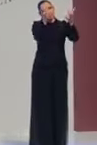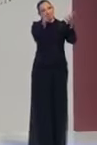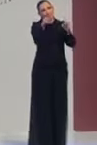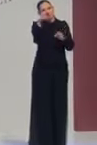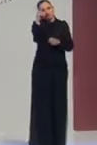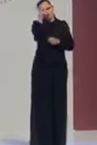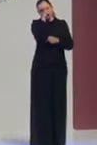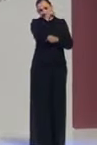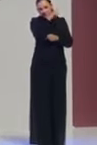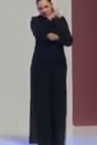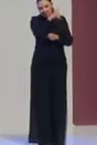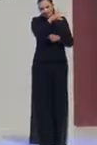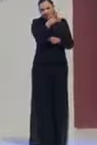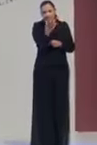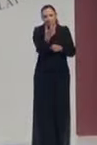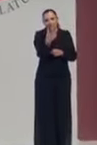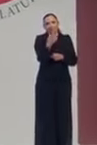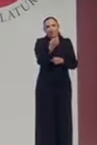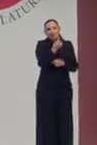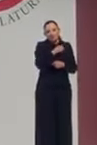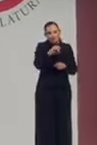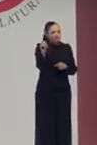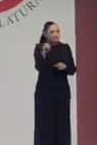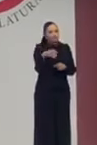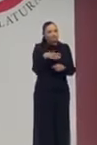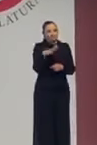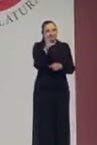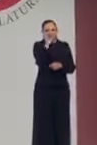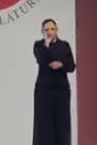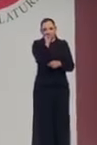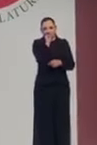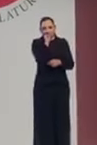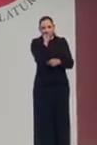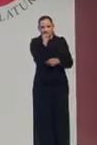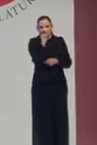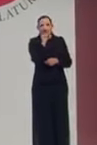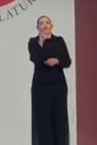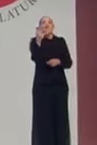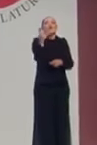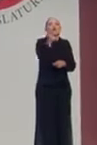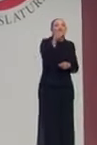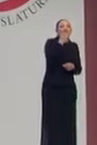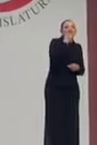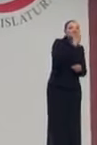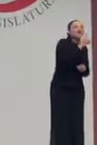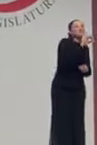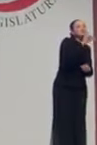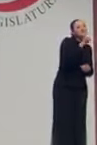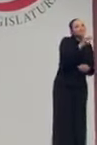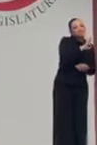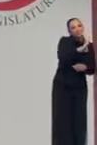¿me puedes ayudar en esta votación? A veces me dice, no puedo. Está bien, se respeta. Y cuando dice, sí puedo, lo